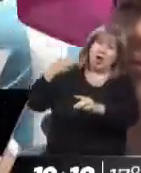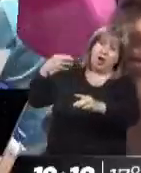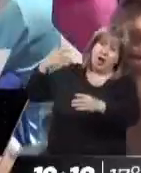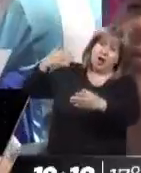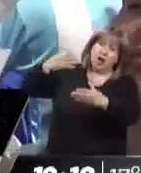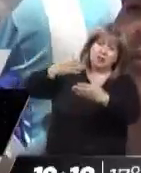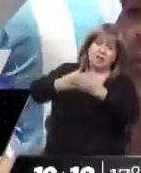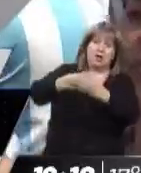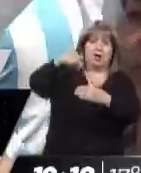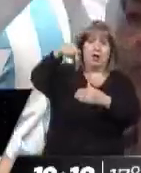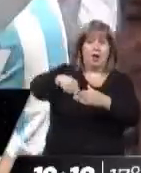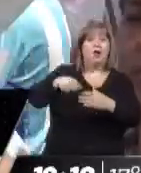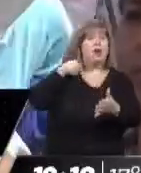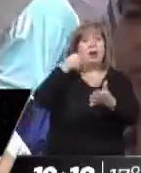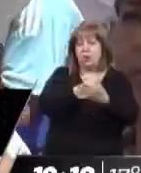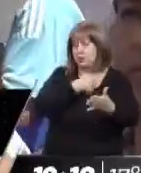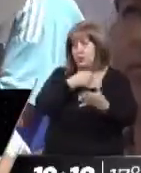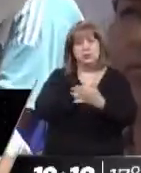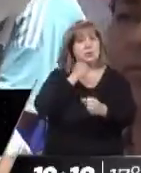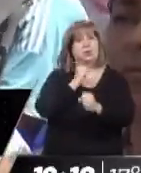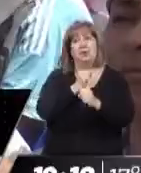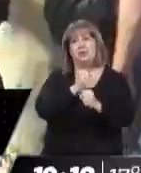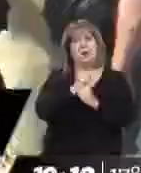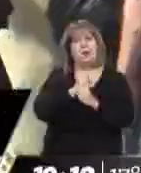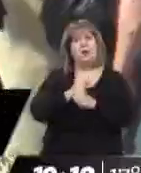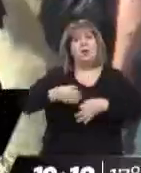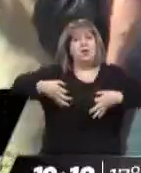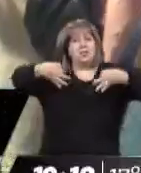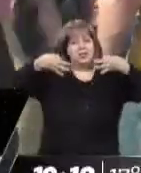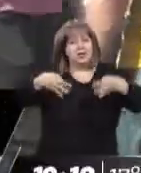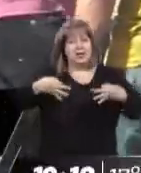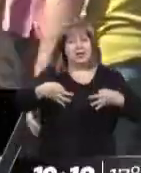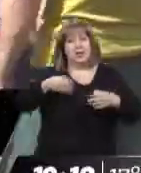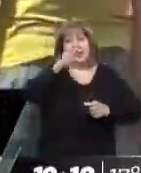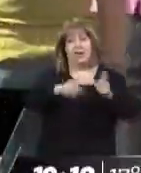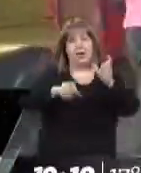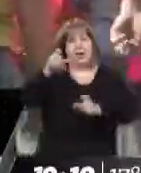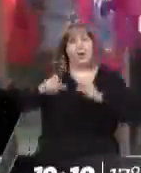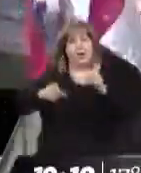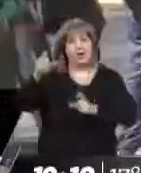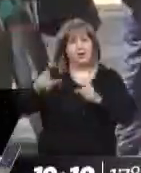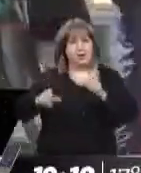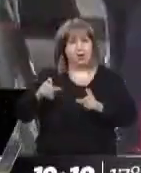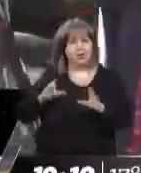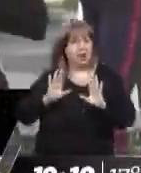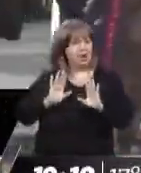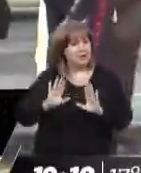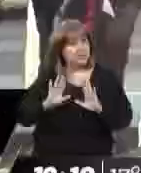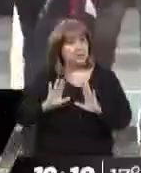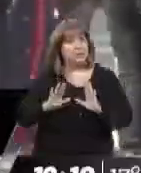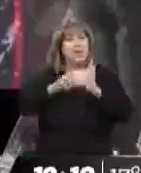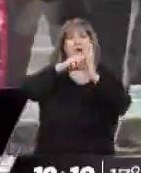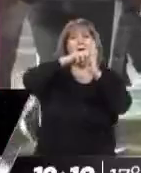y antes también es la lucha por el trabajo y la dignidad de las personas en todos los sentidos. Los